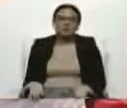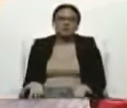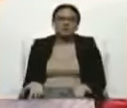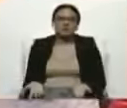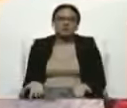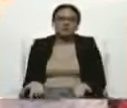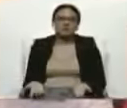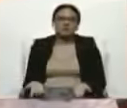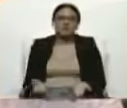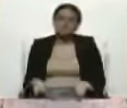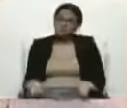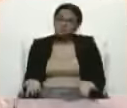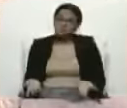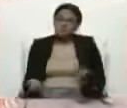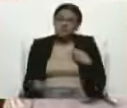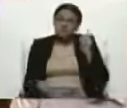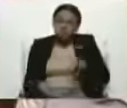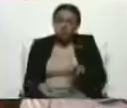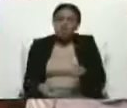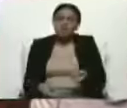nombro.